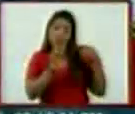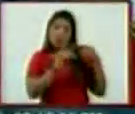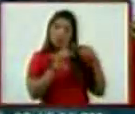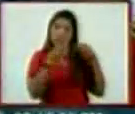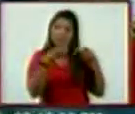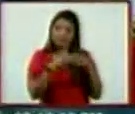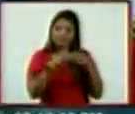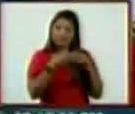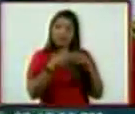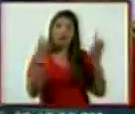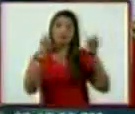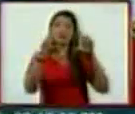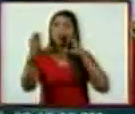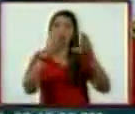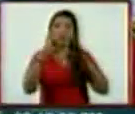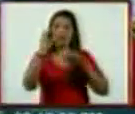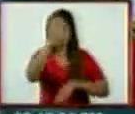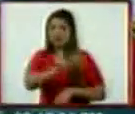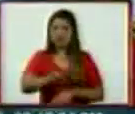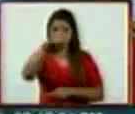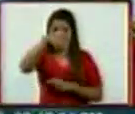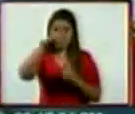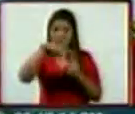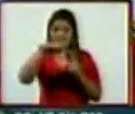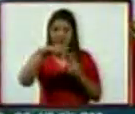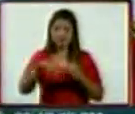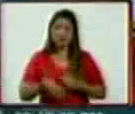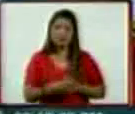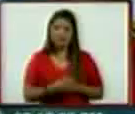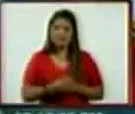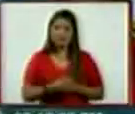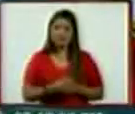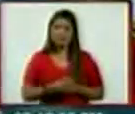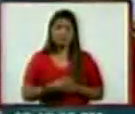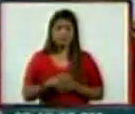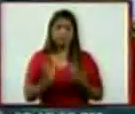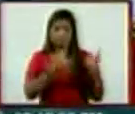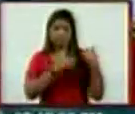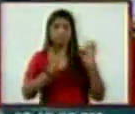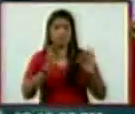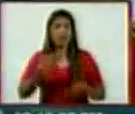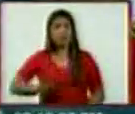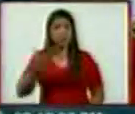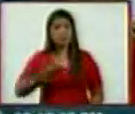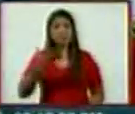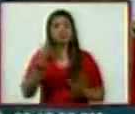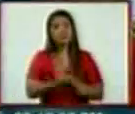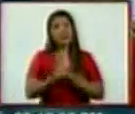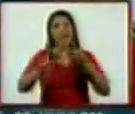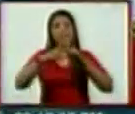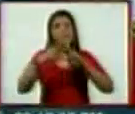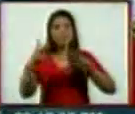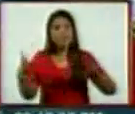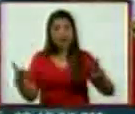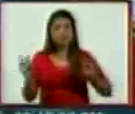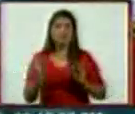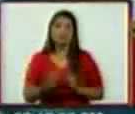medios de comunicación del Estado Táchira, que tienen indudablemente un rol fundamental en el tema de la paz. Tienen